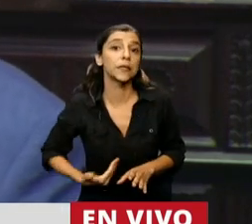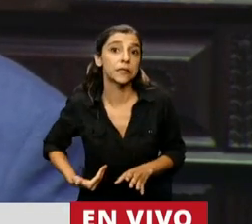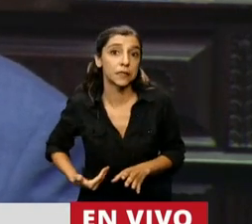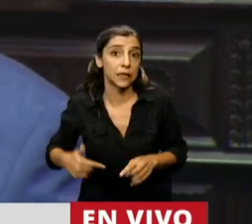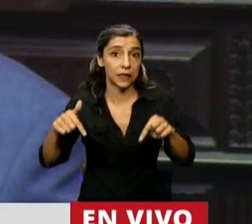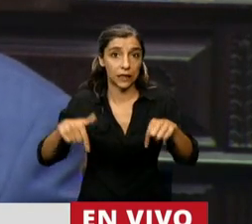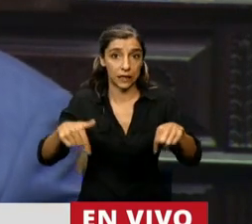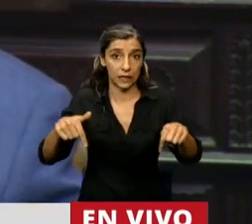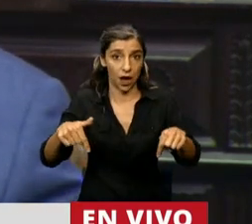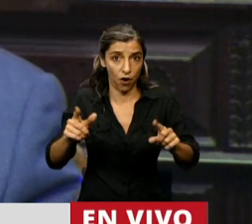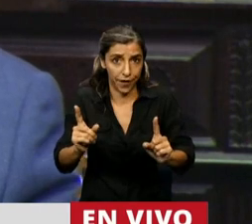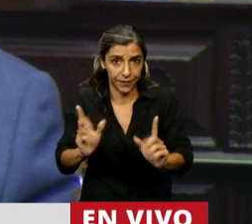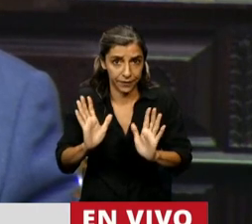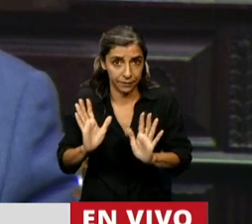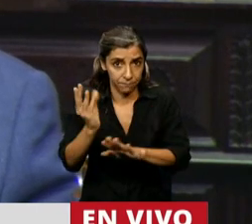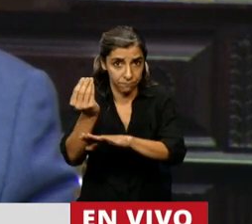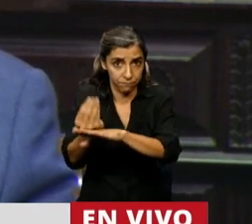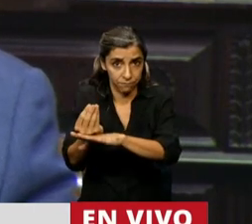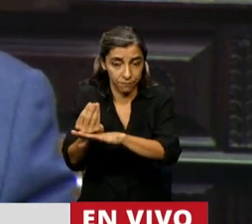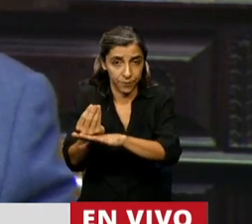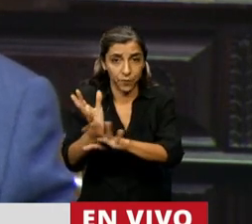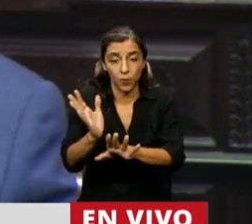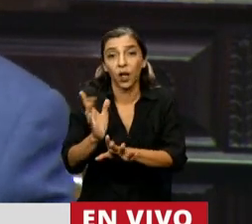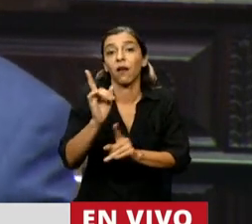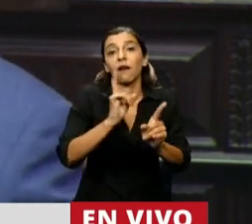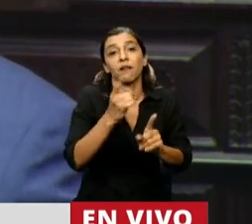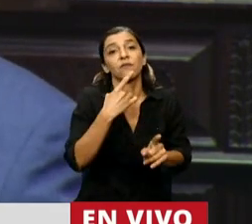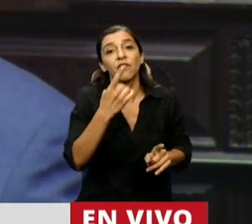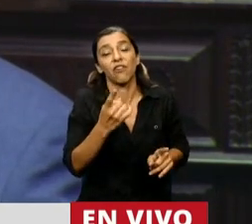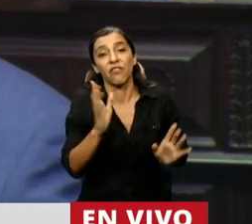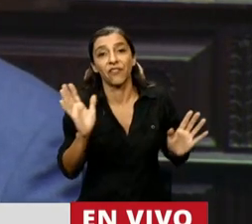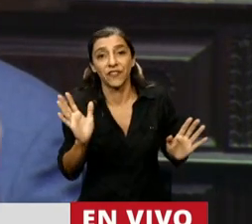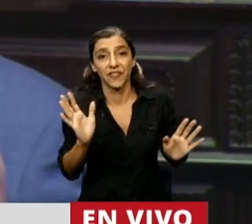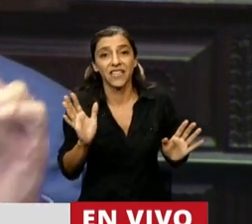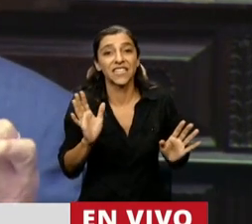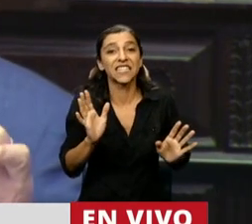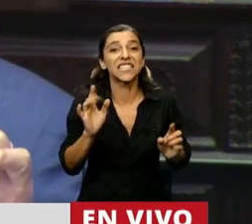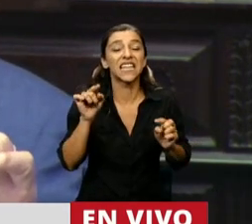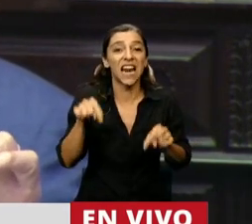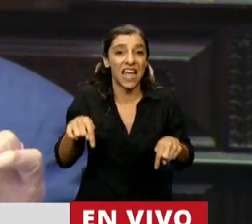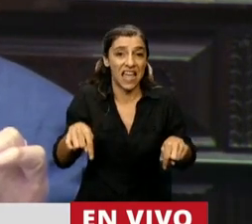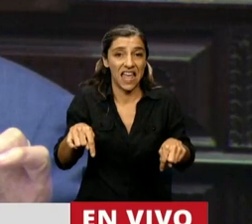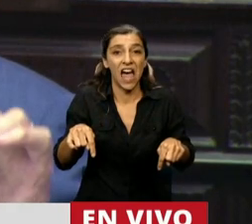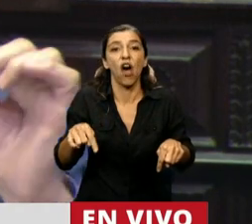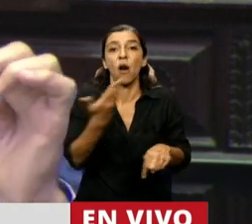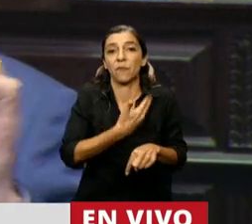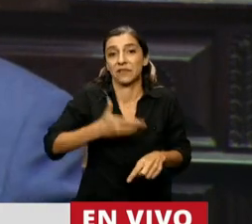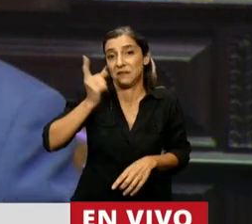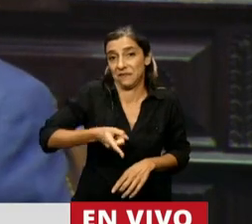porque esto como vieron y lo definió a un destacado constitucionalista no es más un sistema presidencial y vicepresidencial